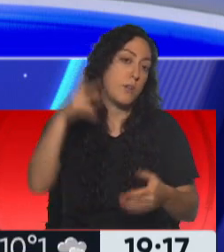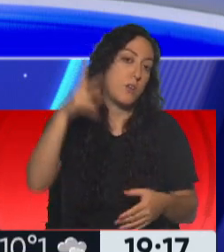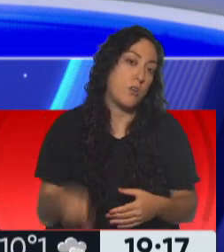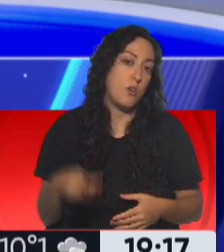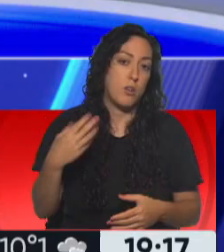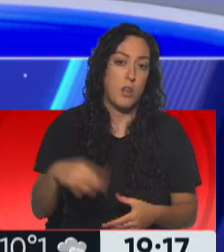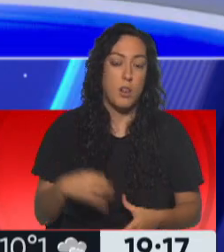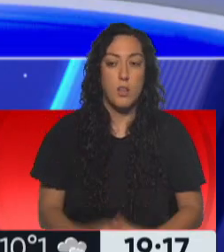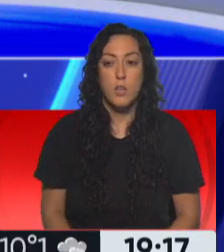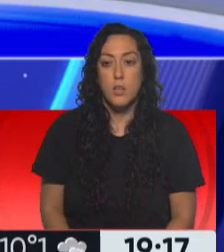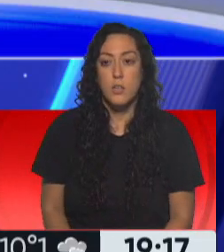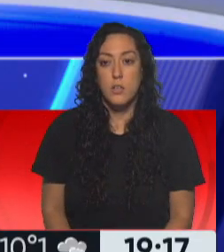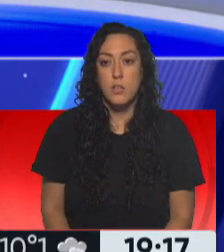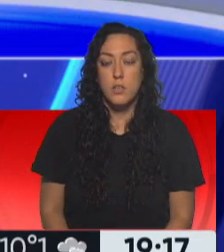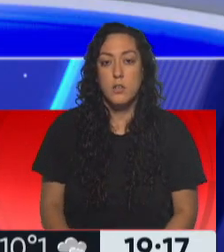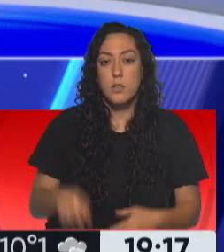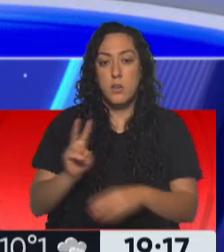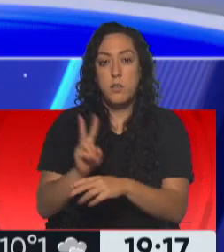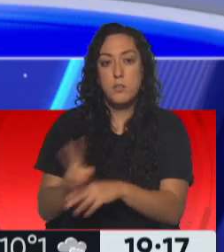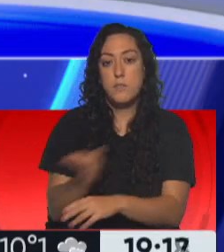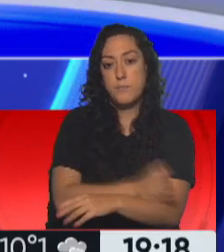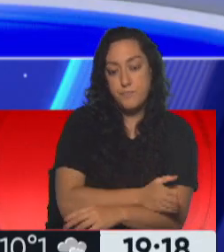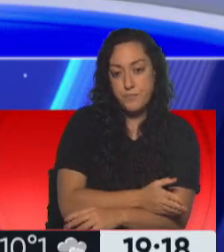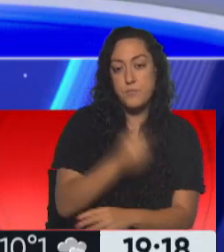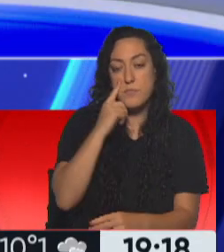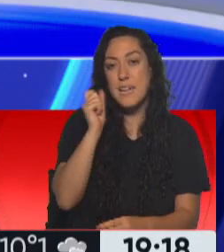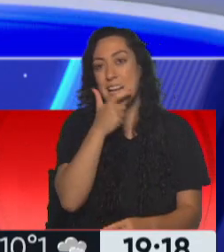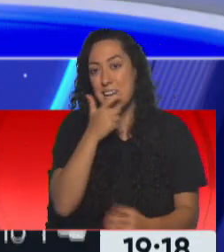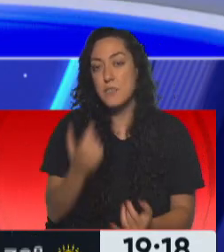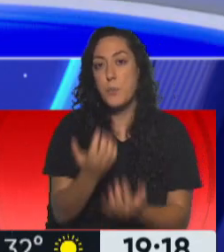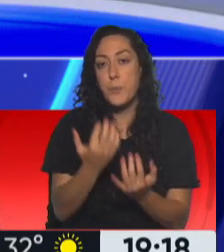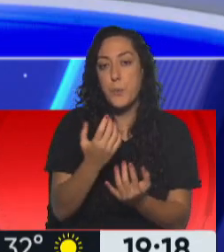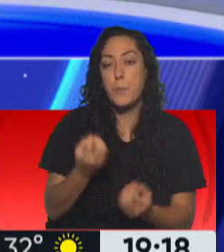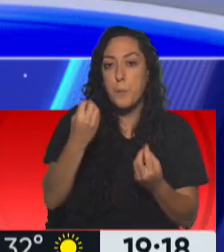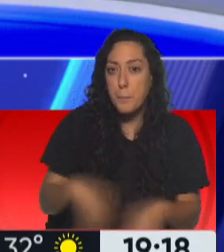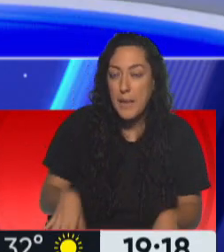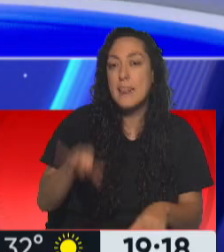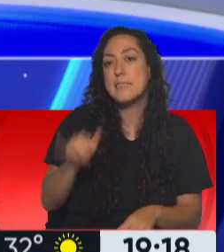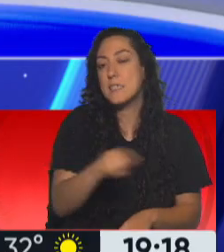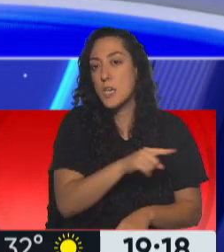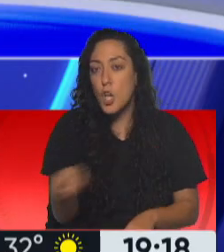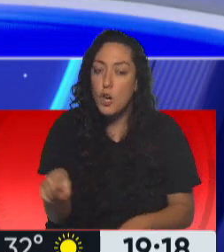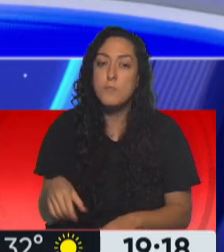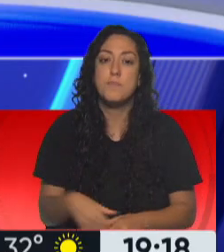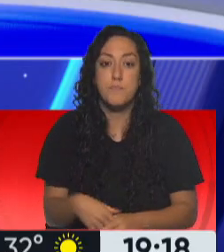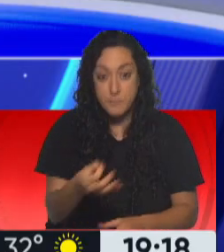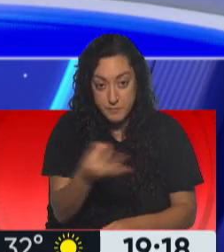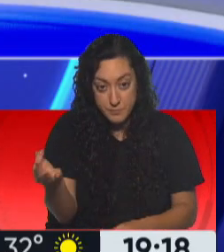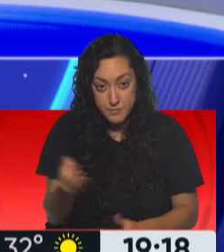nuevo corte de electricidad. Pero es por precaución, para constatar si hay o no una pérdida de gas. ¿Es así,